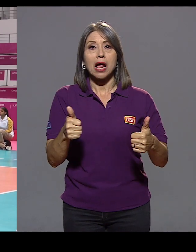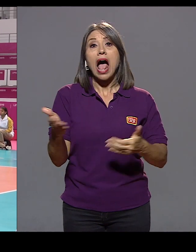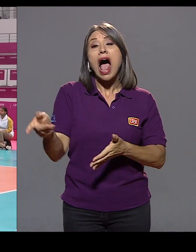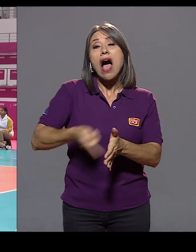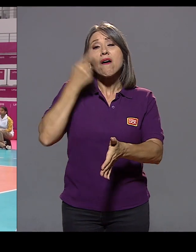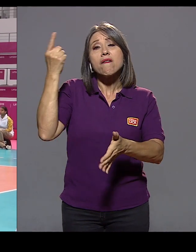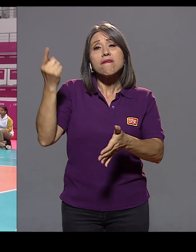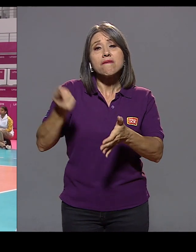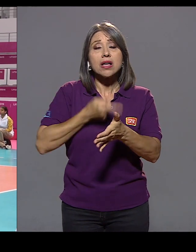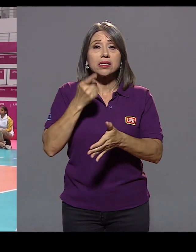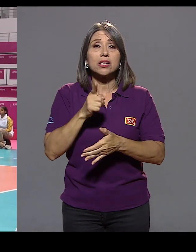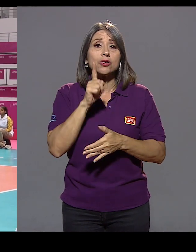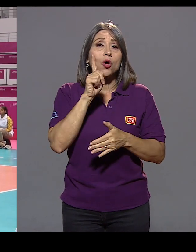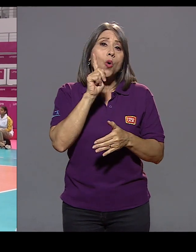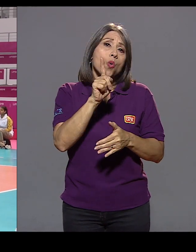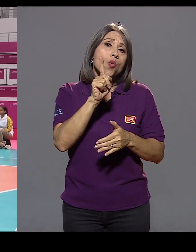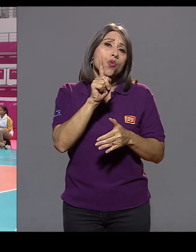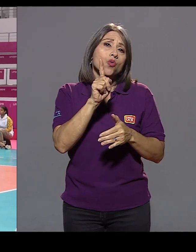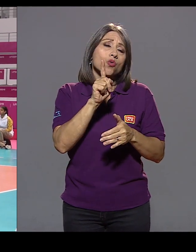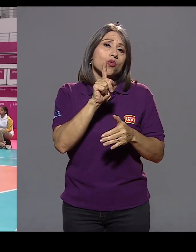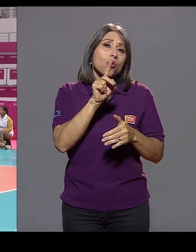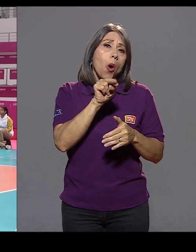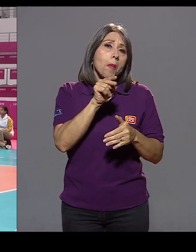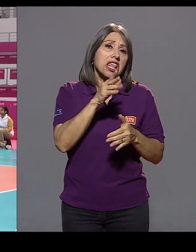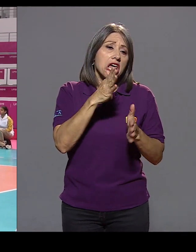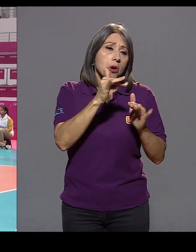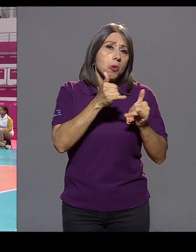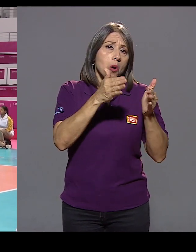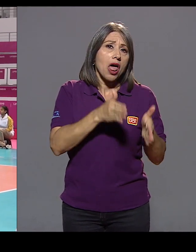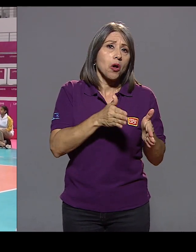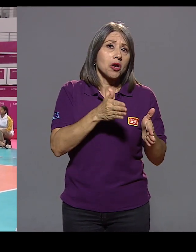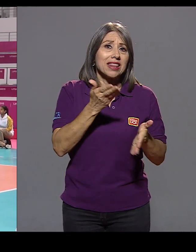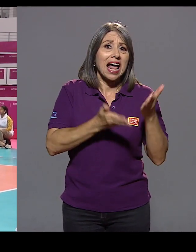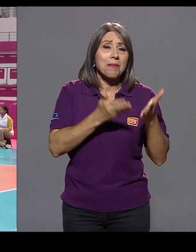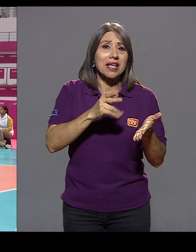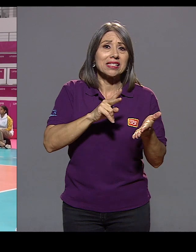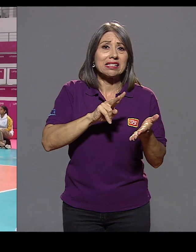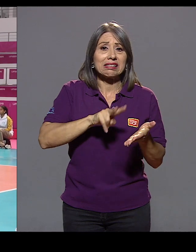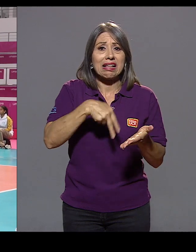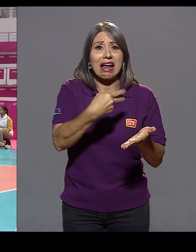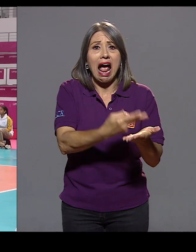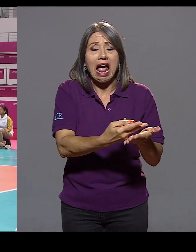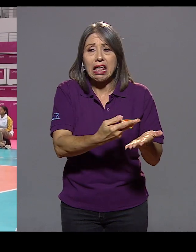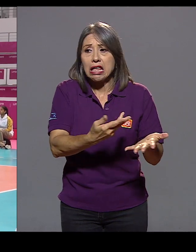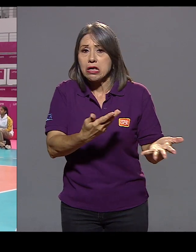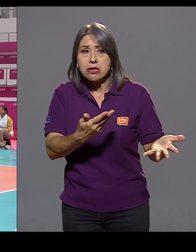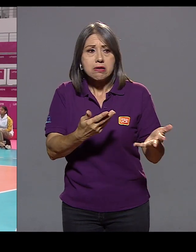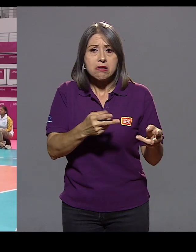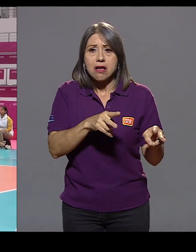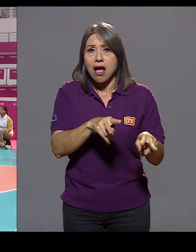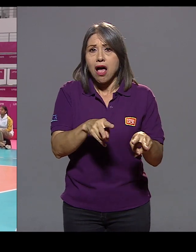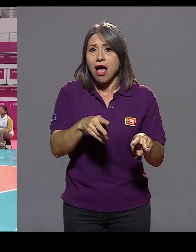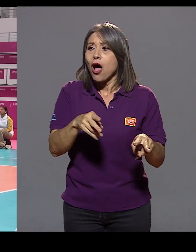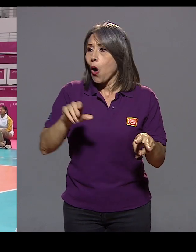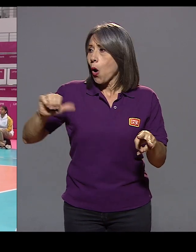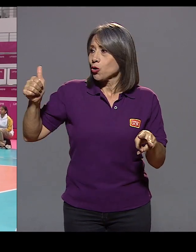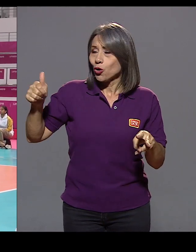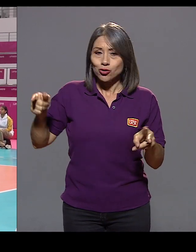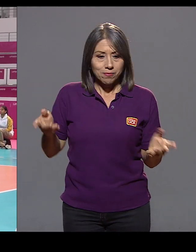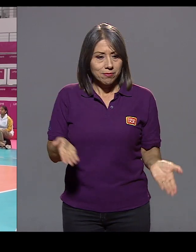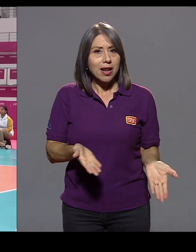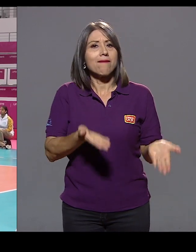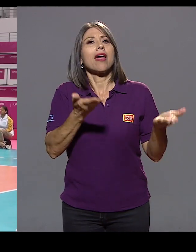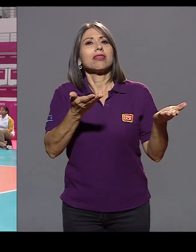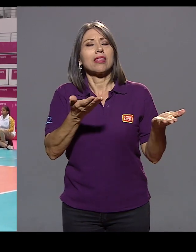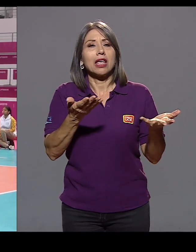momentos incluso en el que un jugador, un compañero se puede caer, pero uno mismo se cae y nuestra obligación es que los demás nos levanten